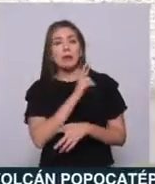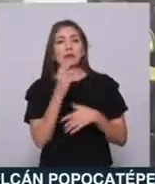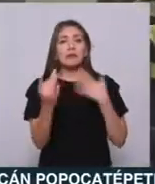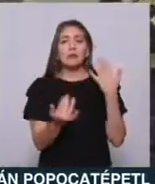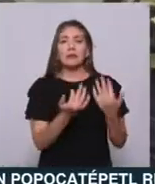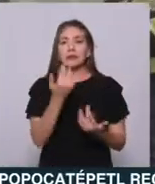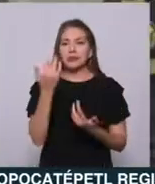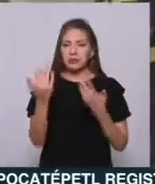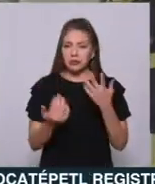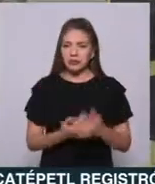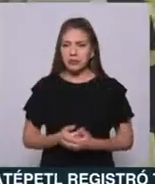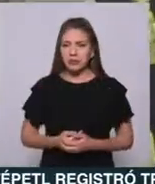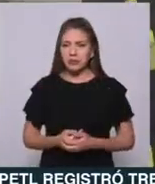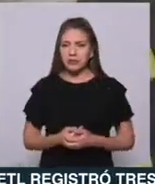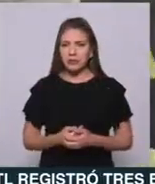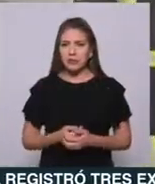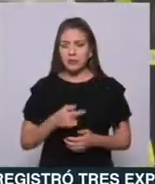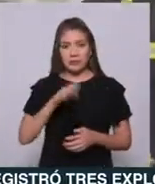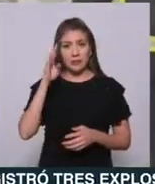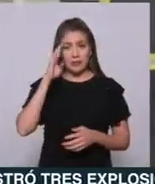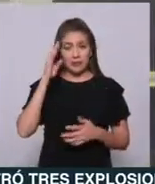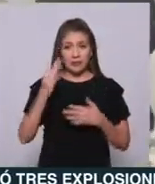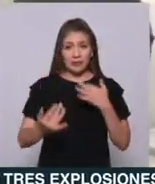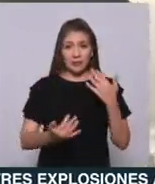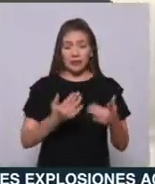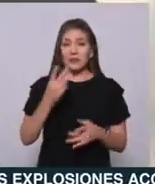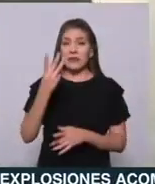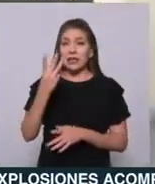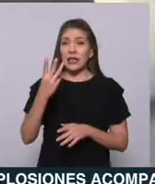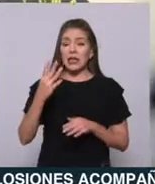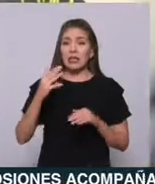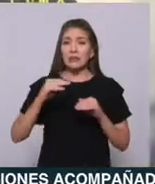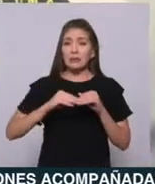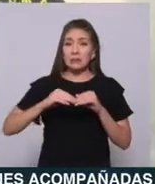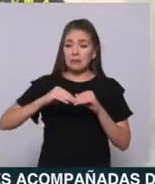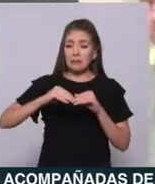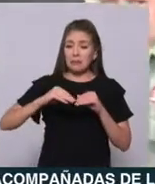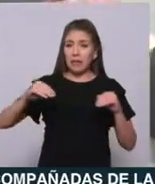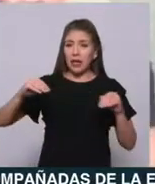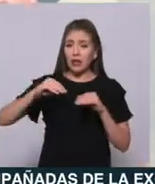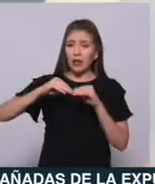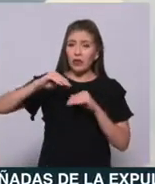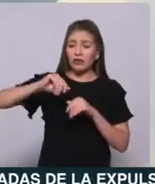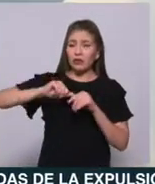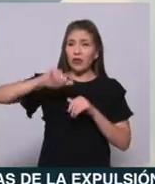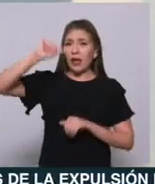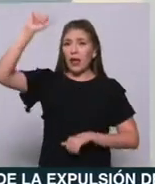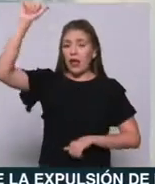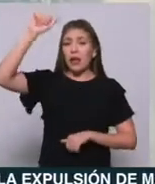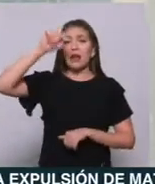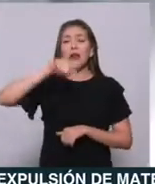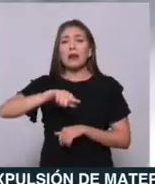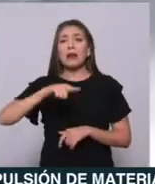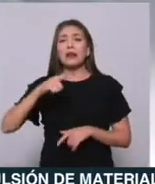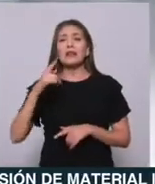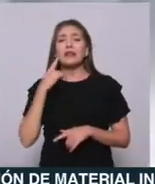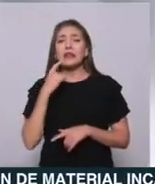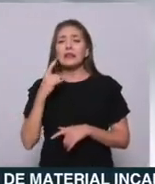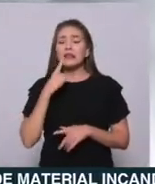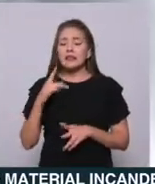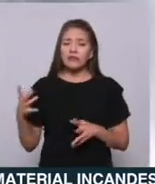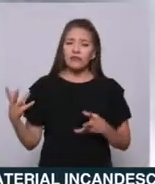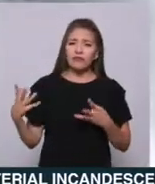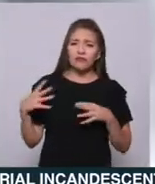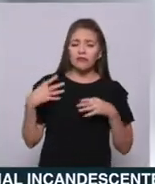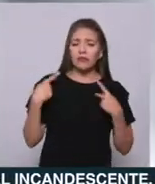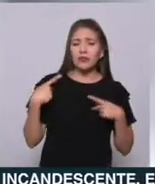acá afuera. Las imponentes llamas que rebasaron los 3 metros de altura se impusieron ante todo esfuerzo humano, mientras una columna